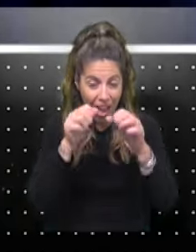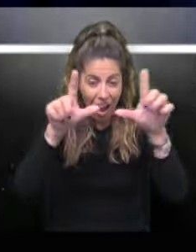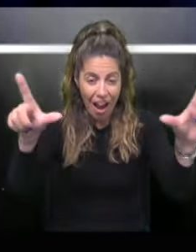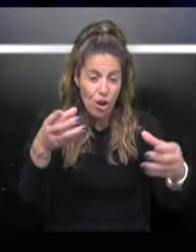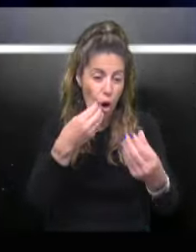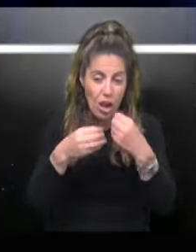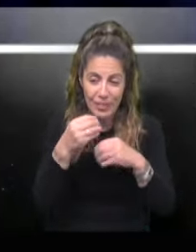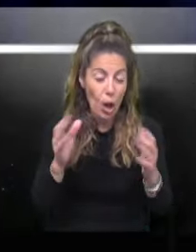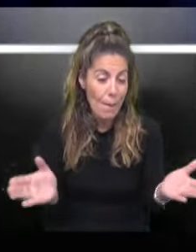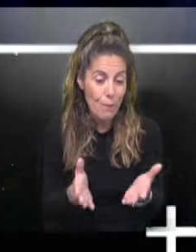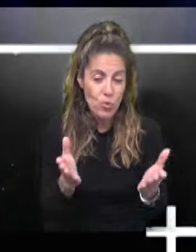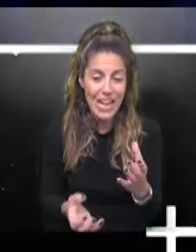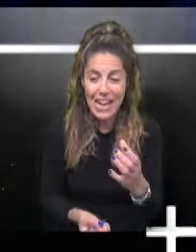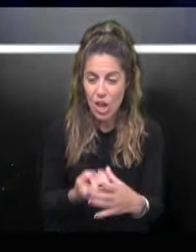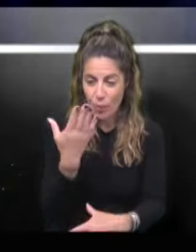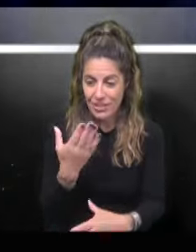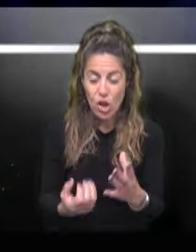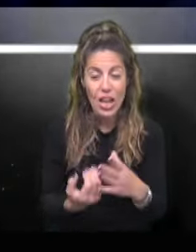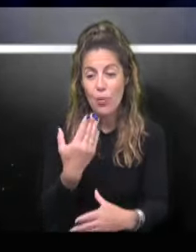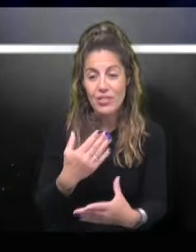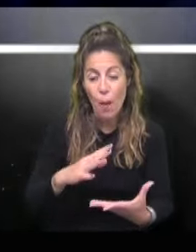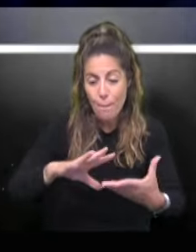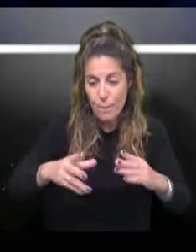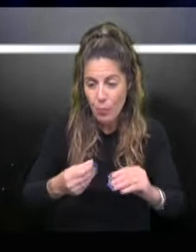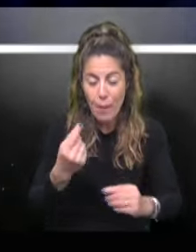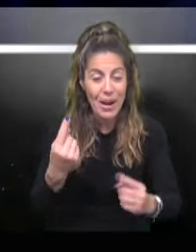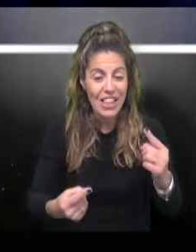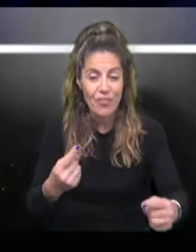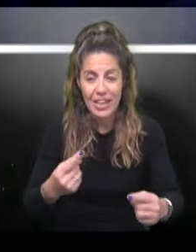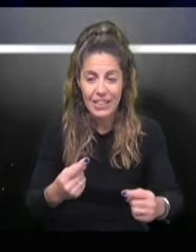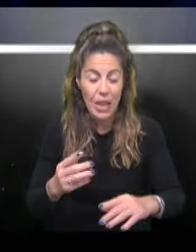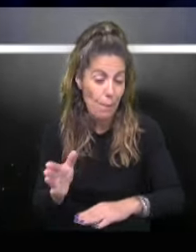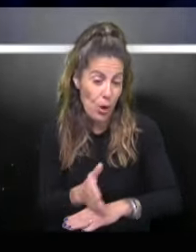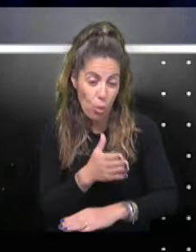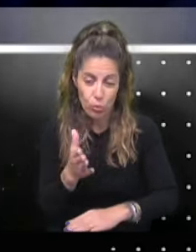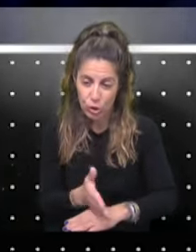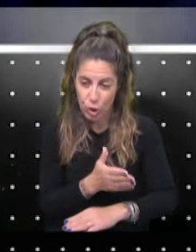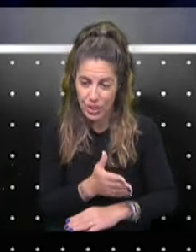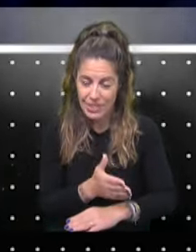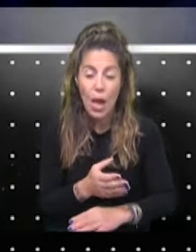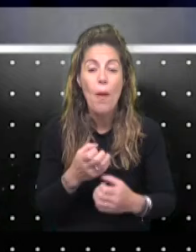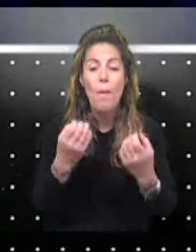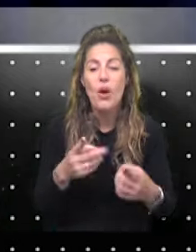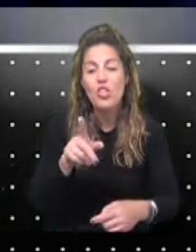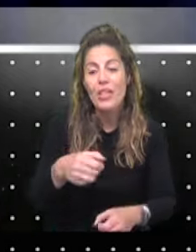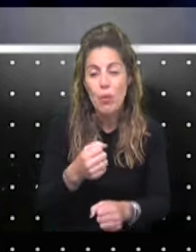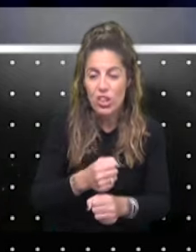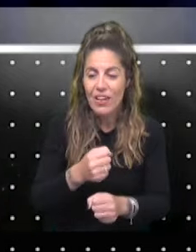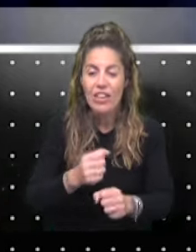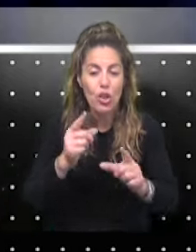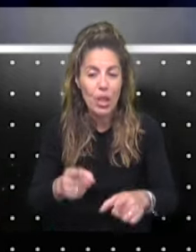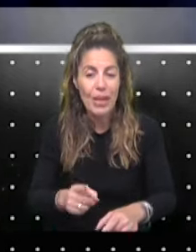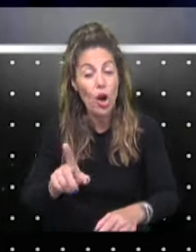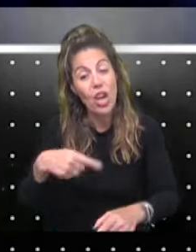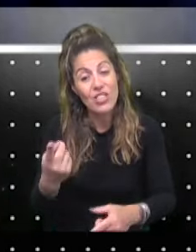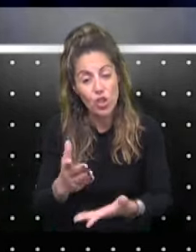impulsar la innovación y la innovación apropiada para a las distintas escalas de productores este y por eso venimos trabajando también con las